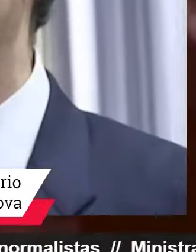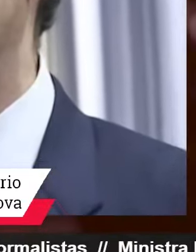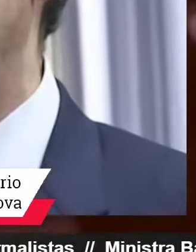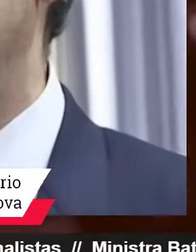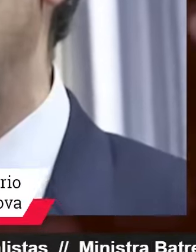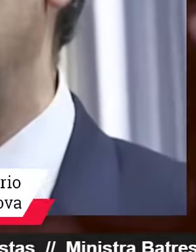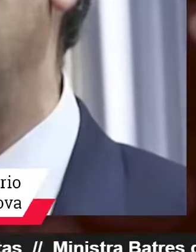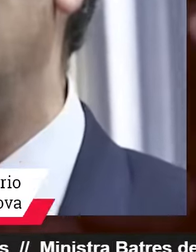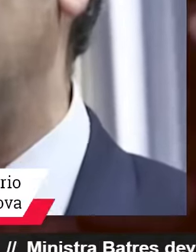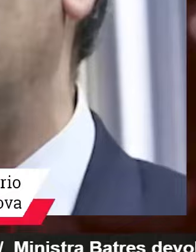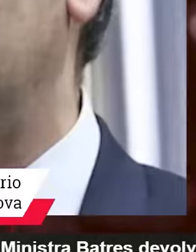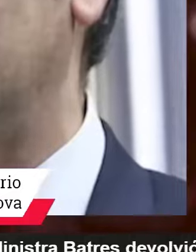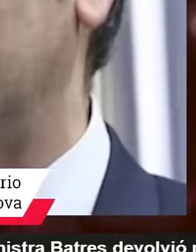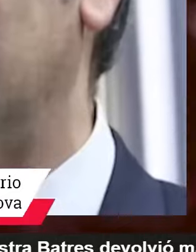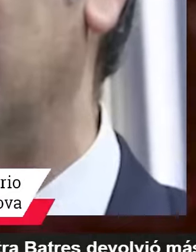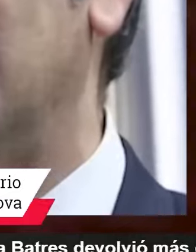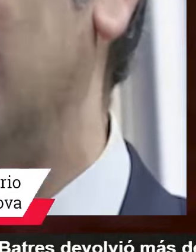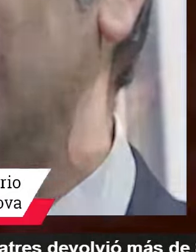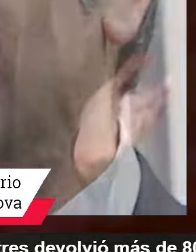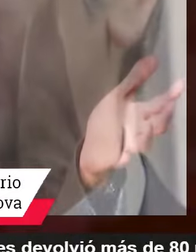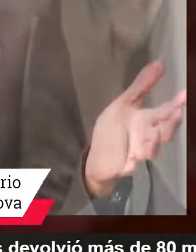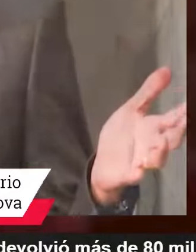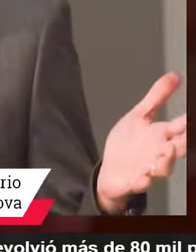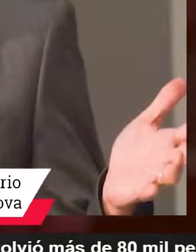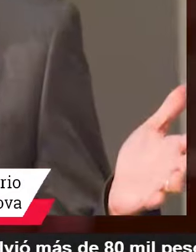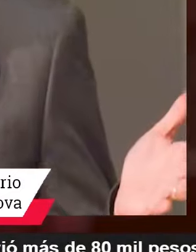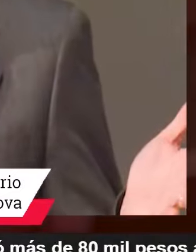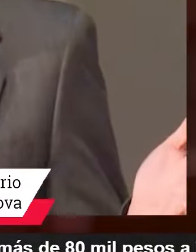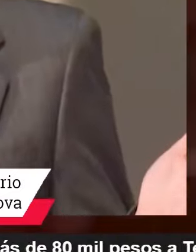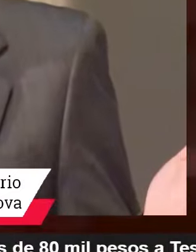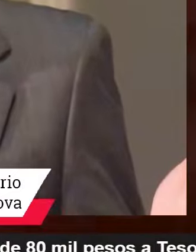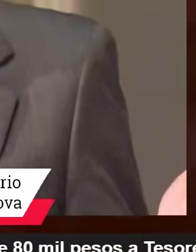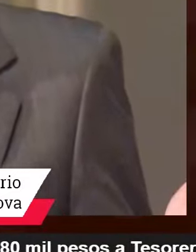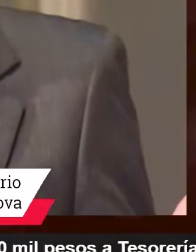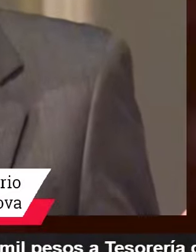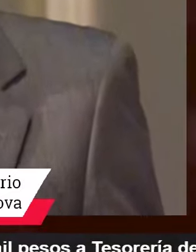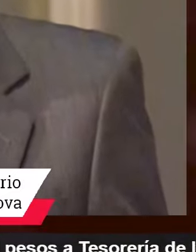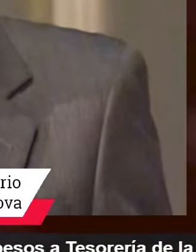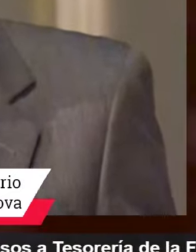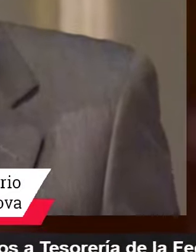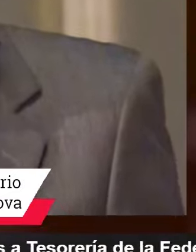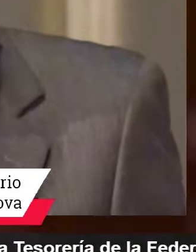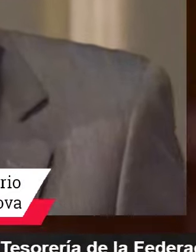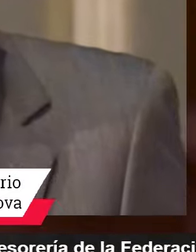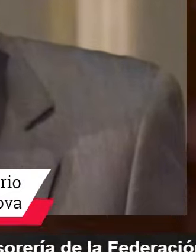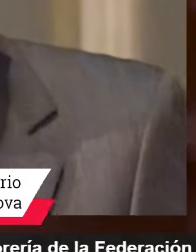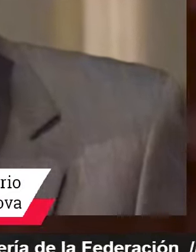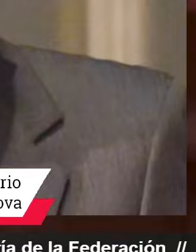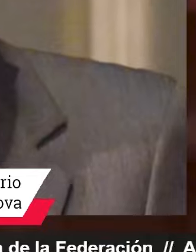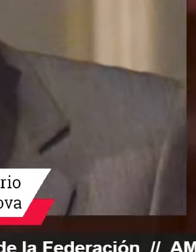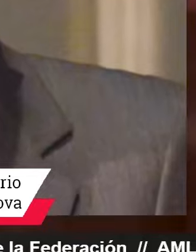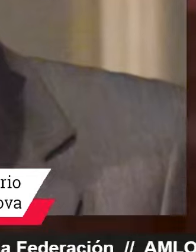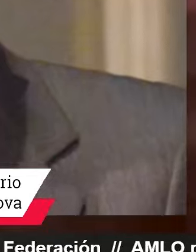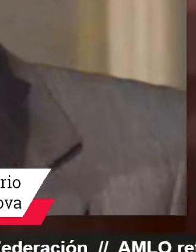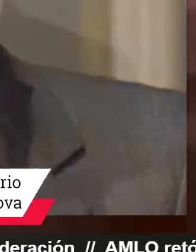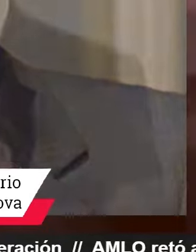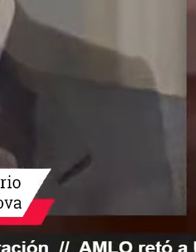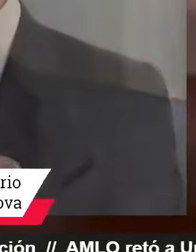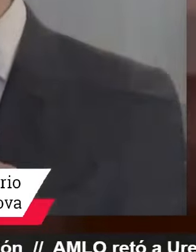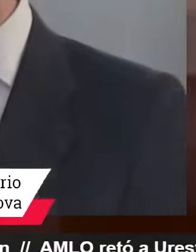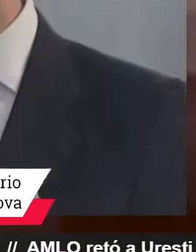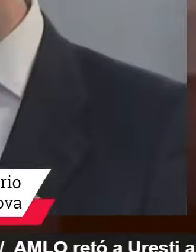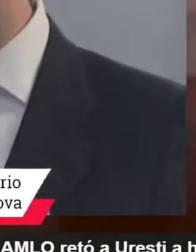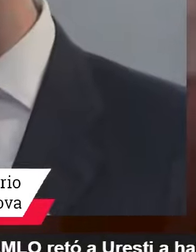estas asociaciones civiles precisamente por incurrir en algunas inconsistencias con el manejo de